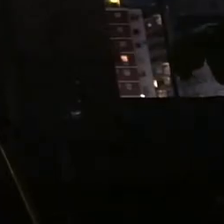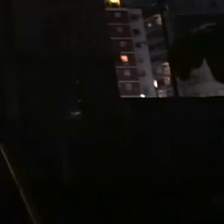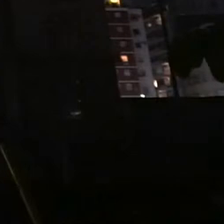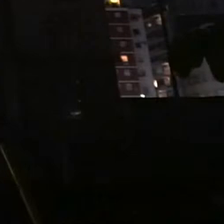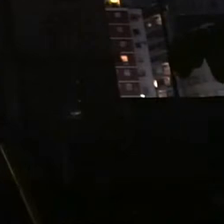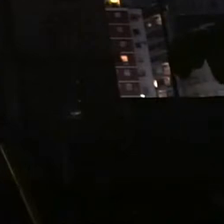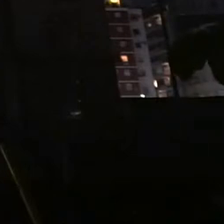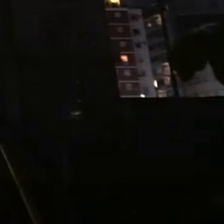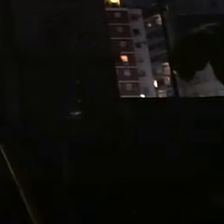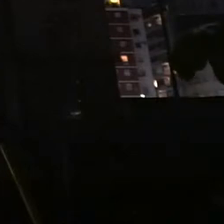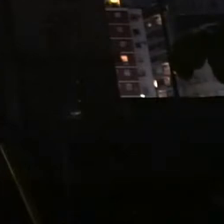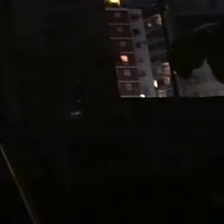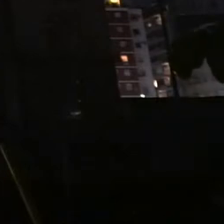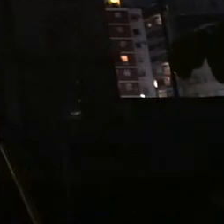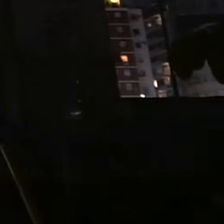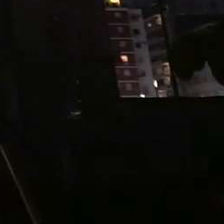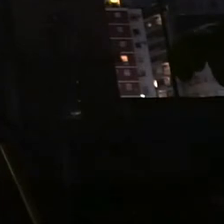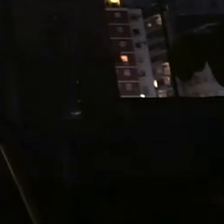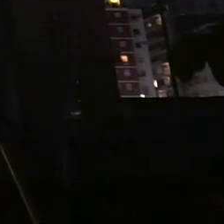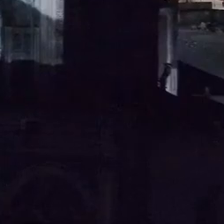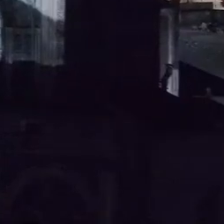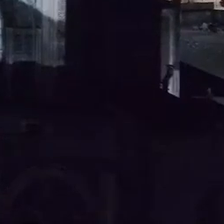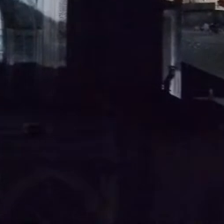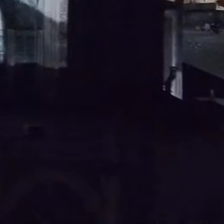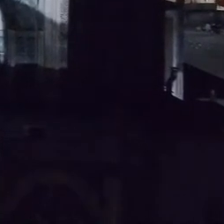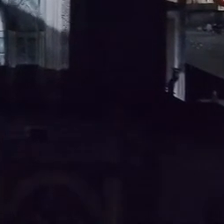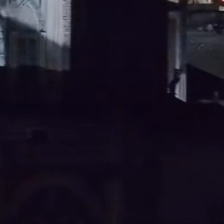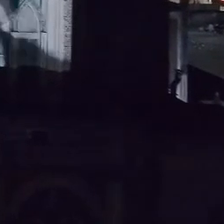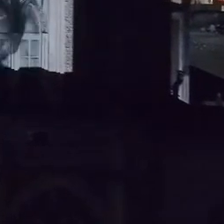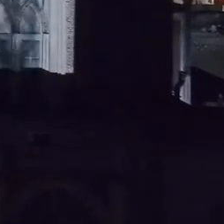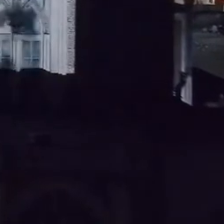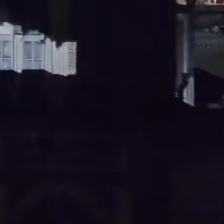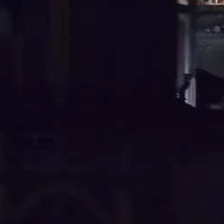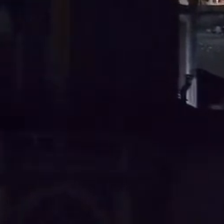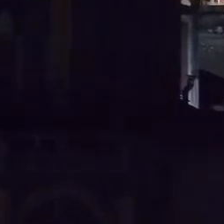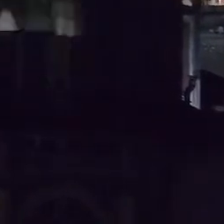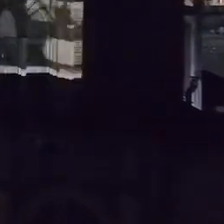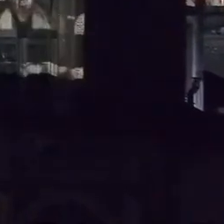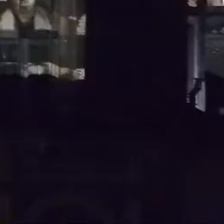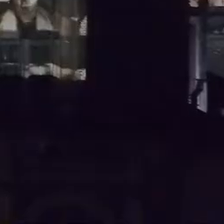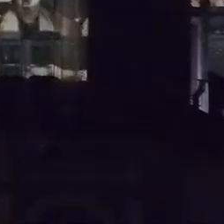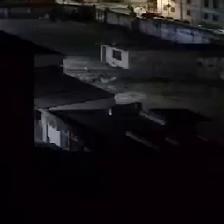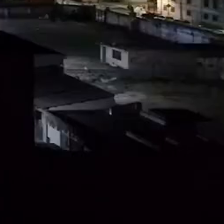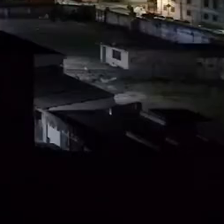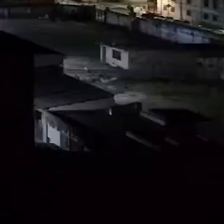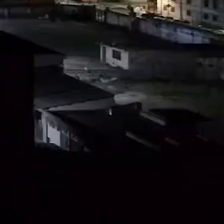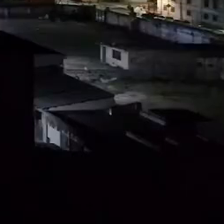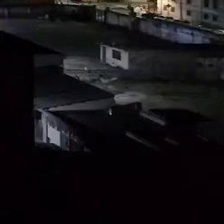Thank you.